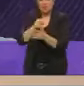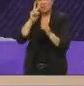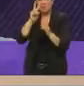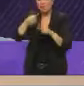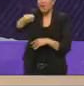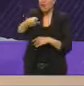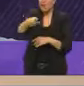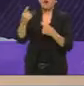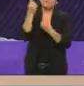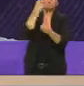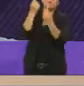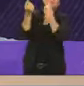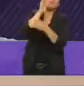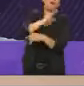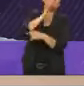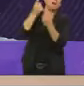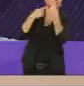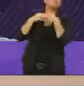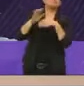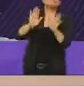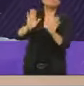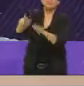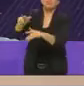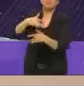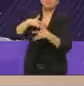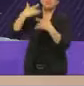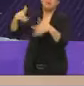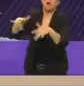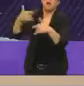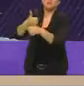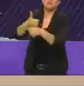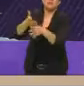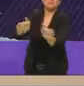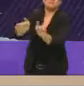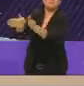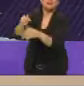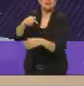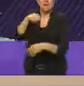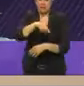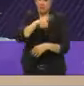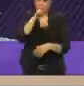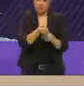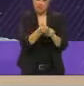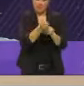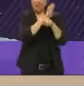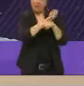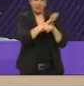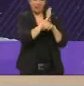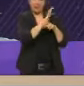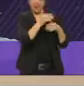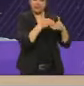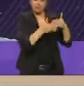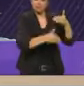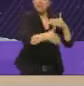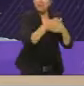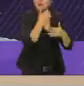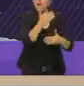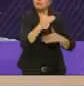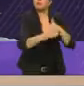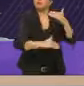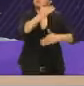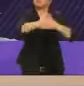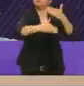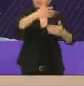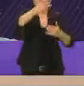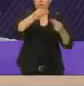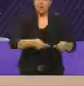después de la pandemia esta ciudad ha crecido mucho y le ha ido bien los sectores productivos